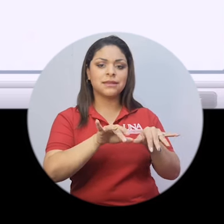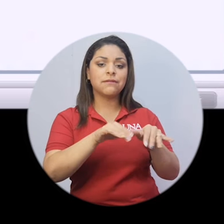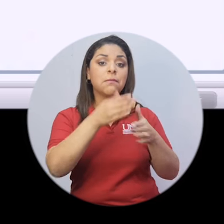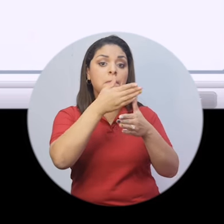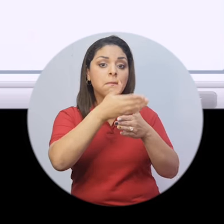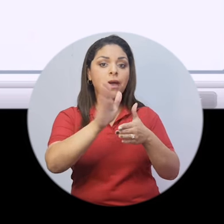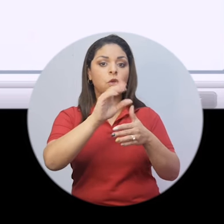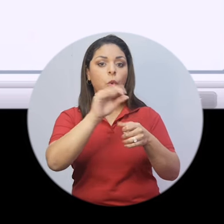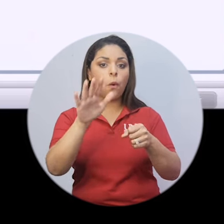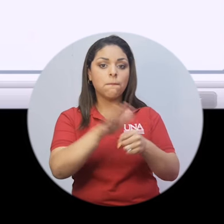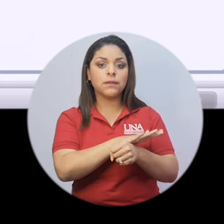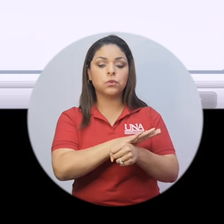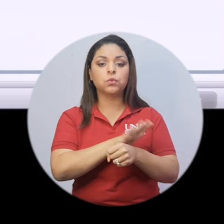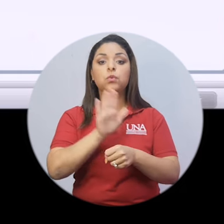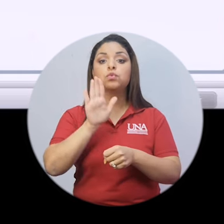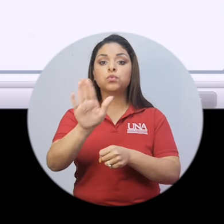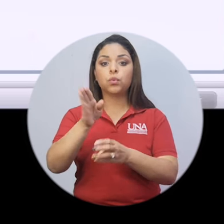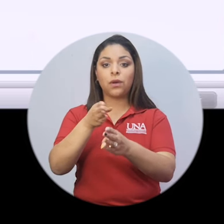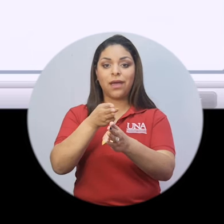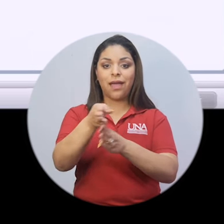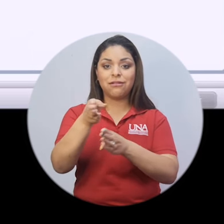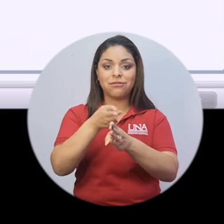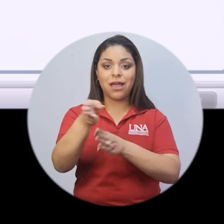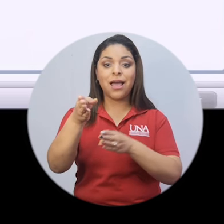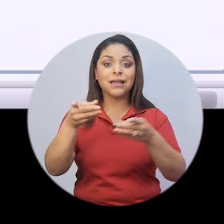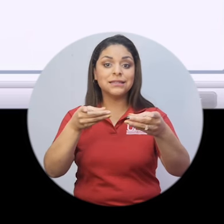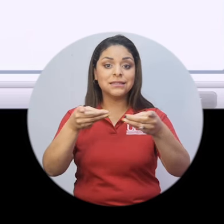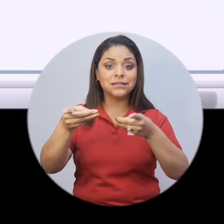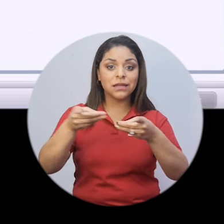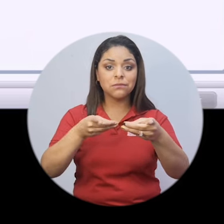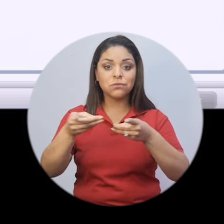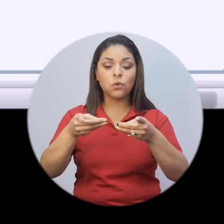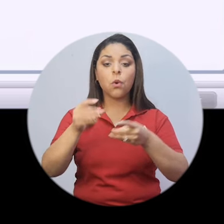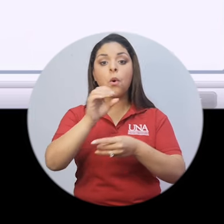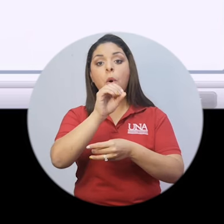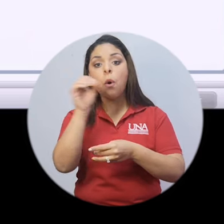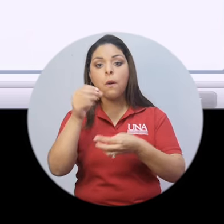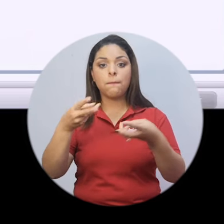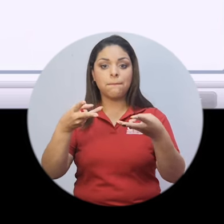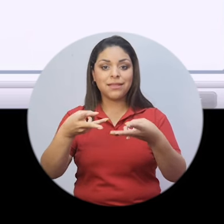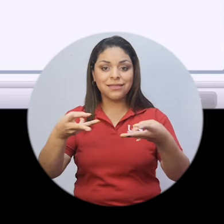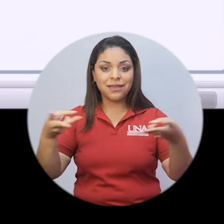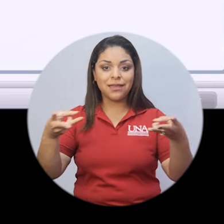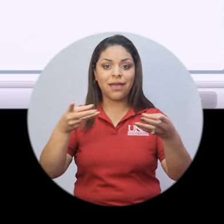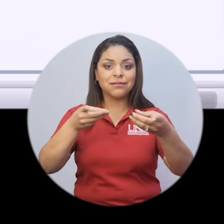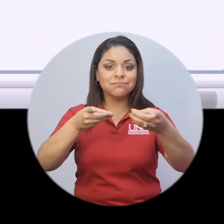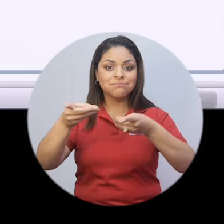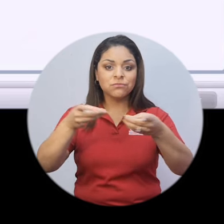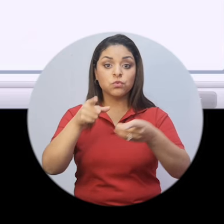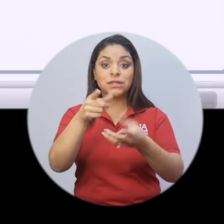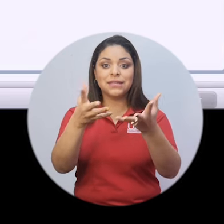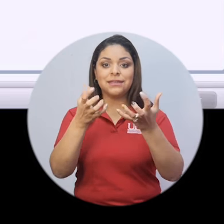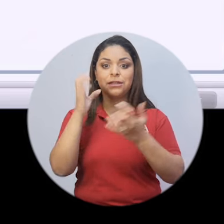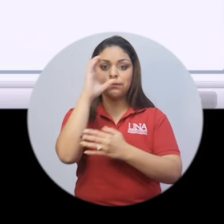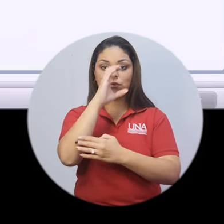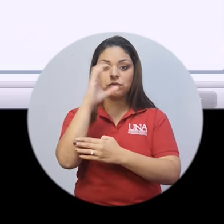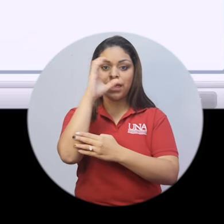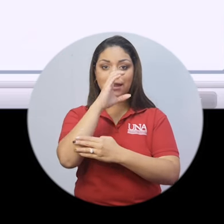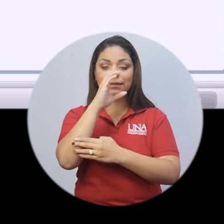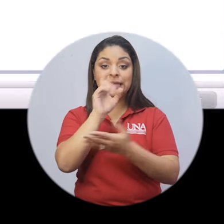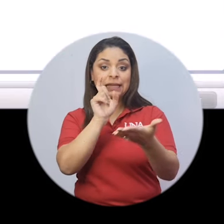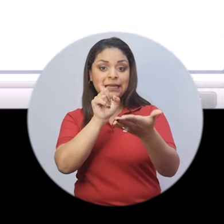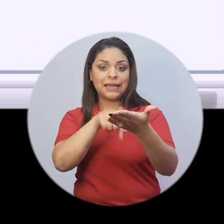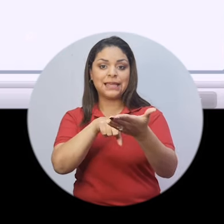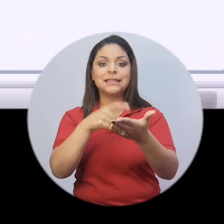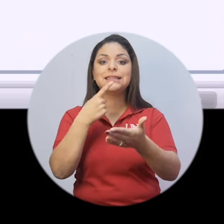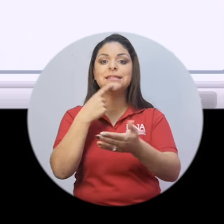digitar, parcial o totalmente, la descripción de tu carrera o la descripción del tipo de materia a buscar. Hace clic sobre